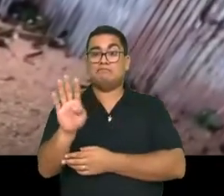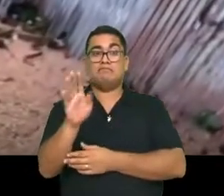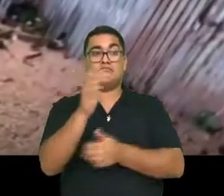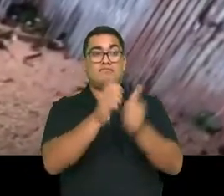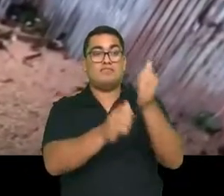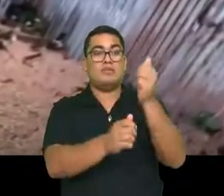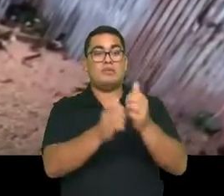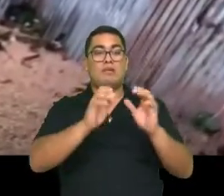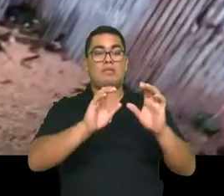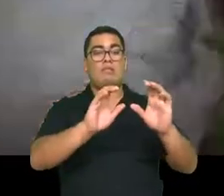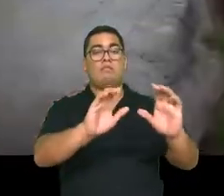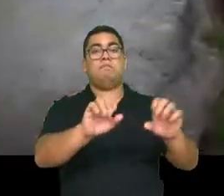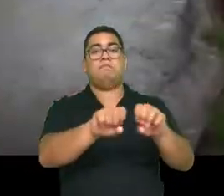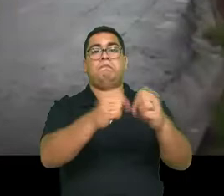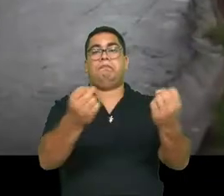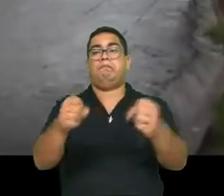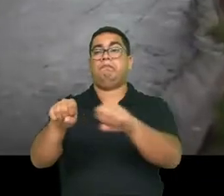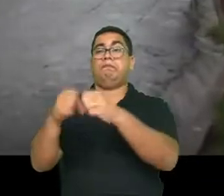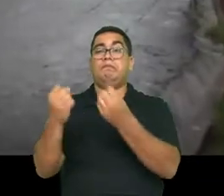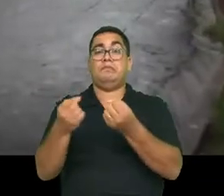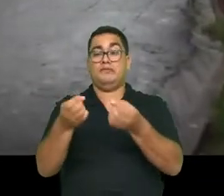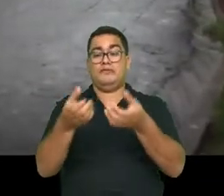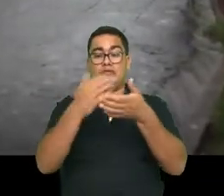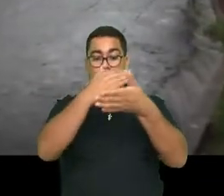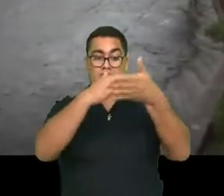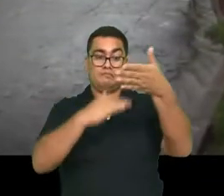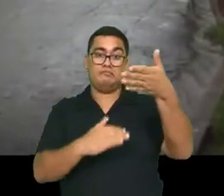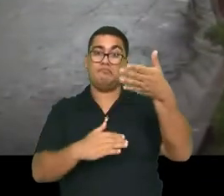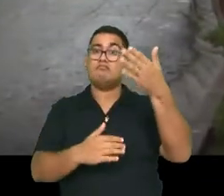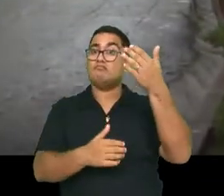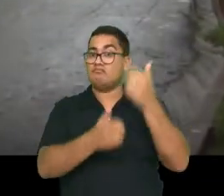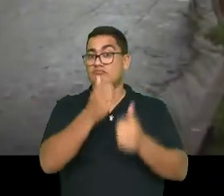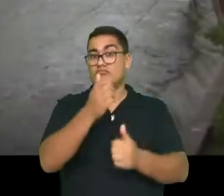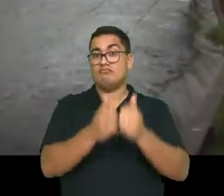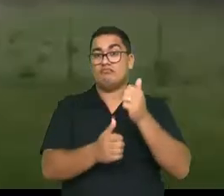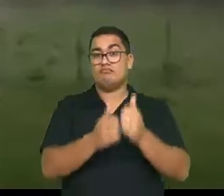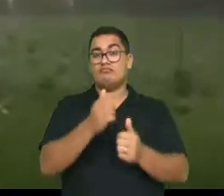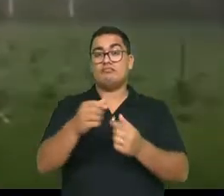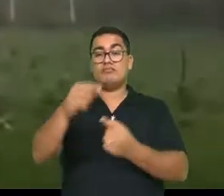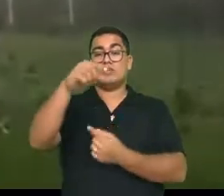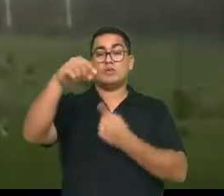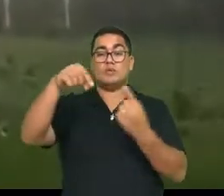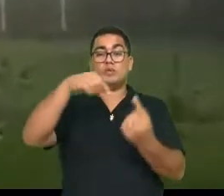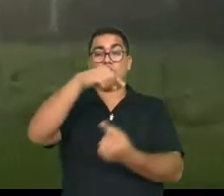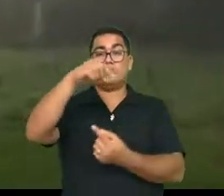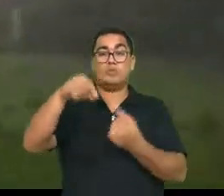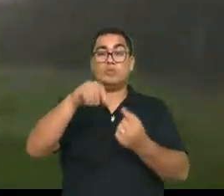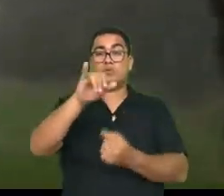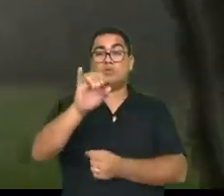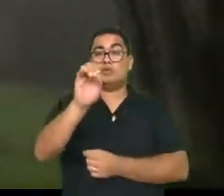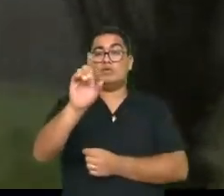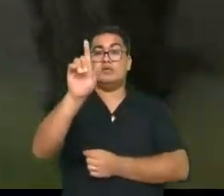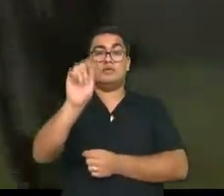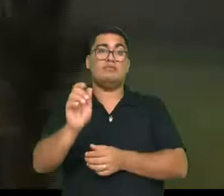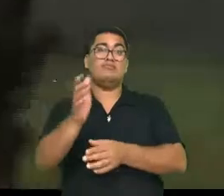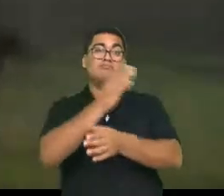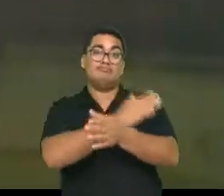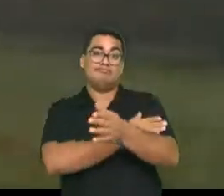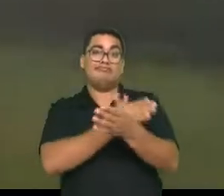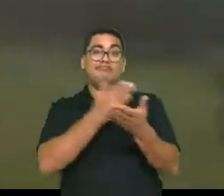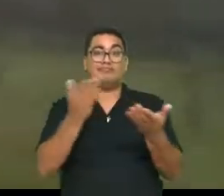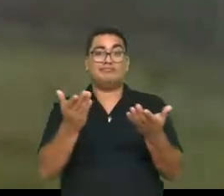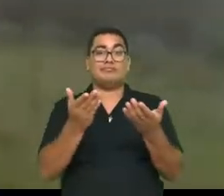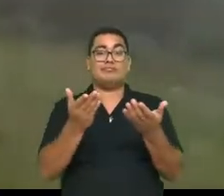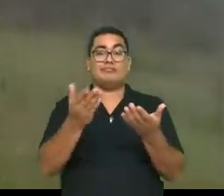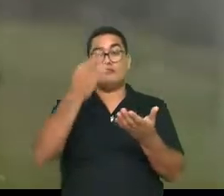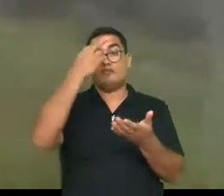afectaciones viales reportadas en su informe preliminar de daños, las cuales fueron ocasionadas por el paso del huracán Iota. Esta